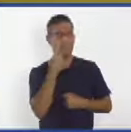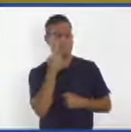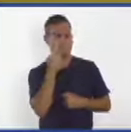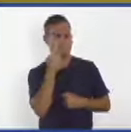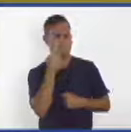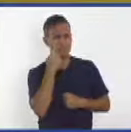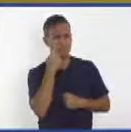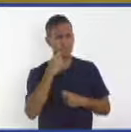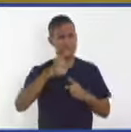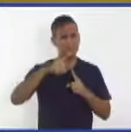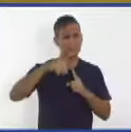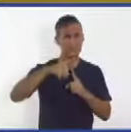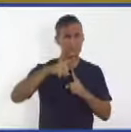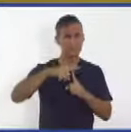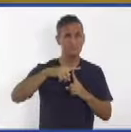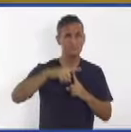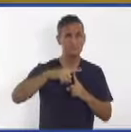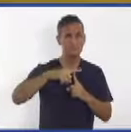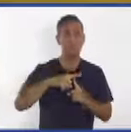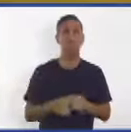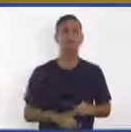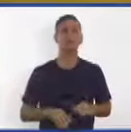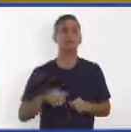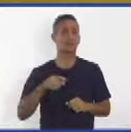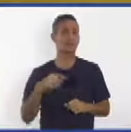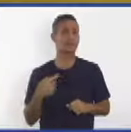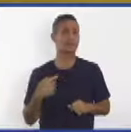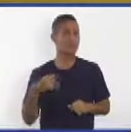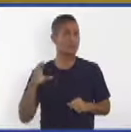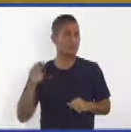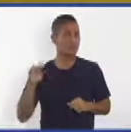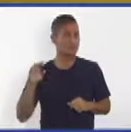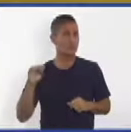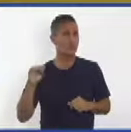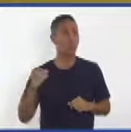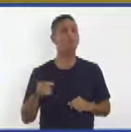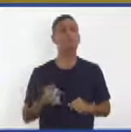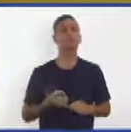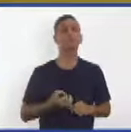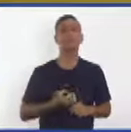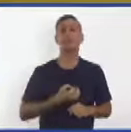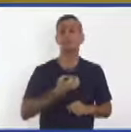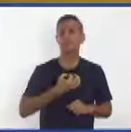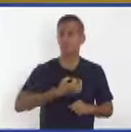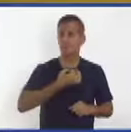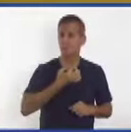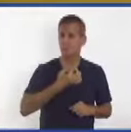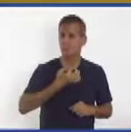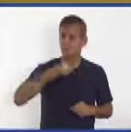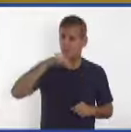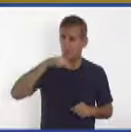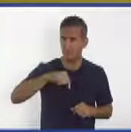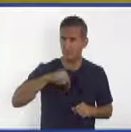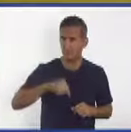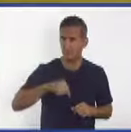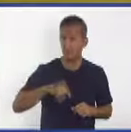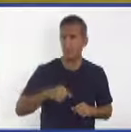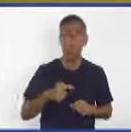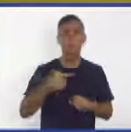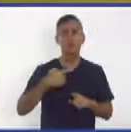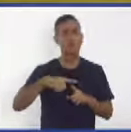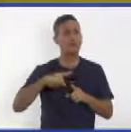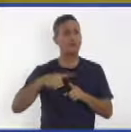las actividades que les vamos a encomendar en el día de hoy y en los o en